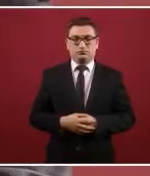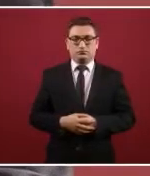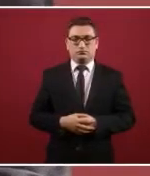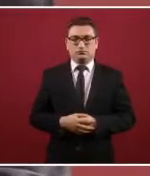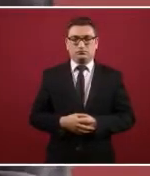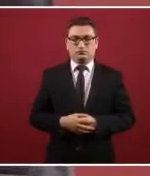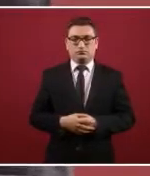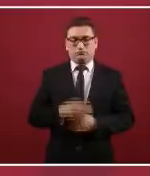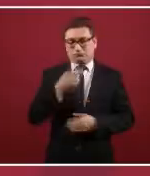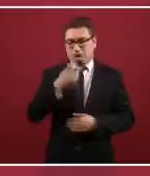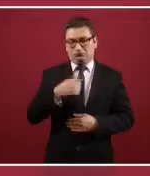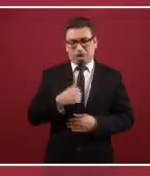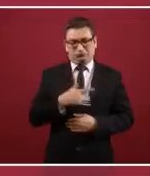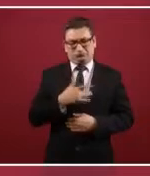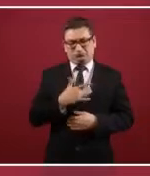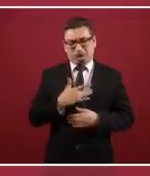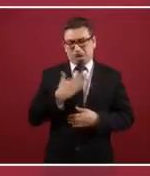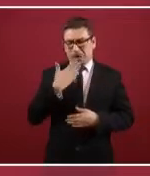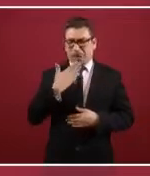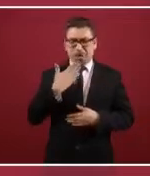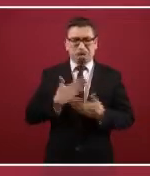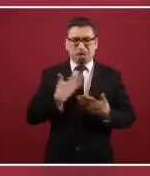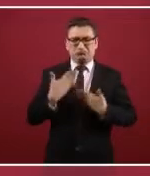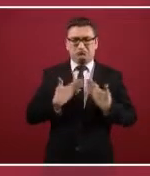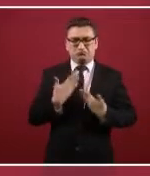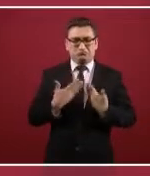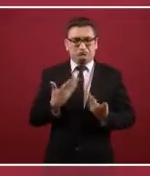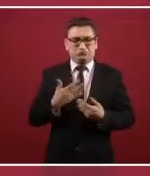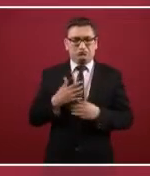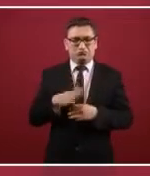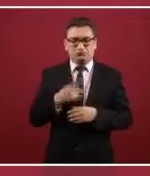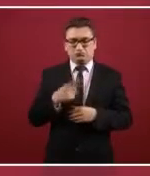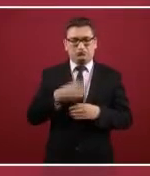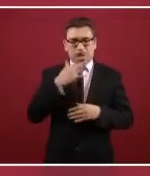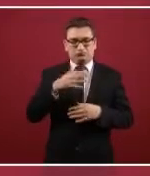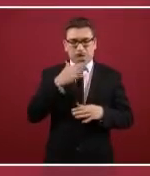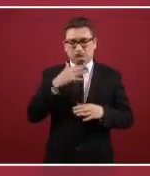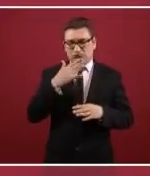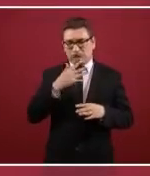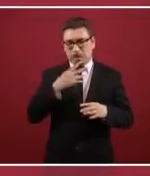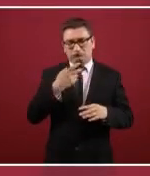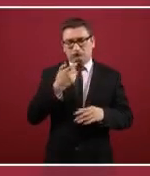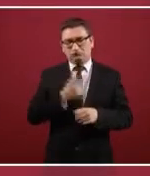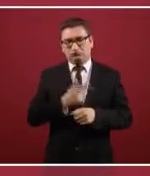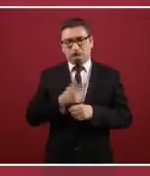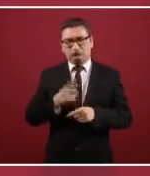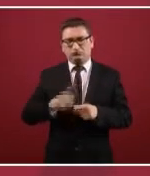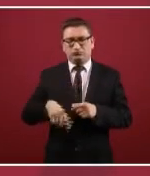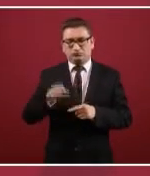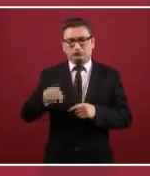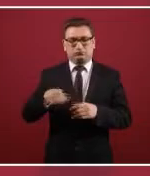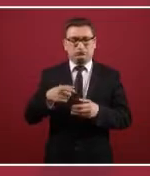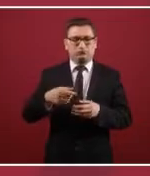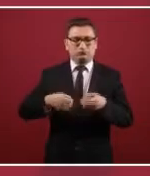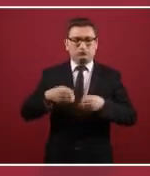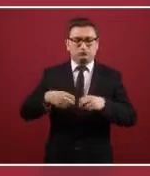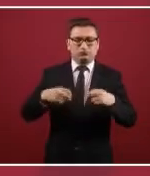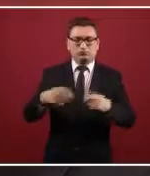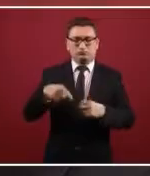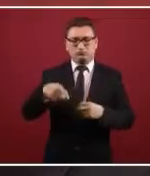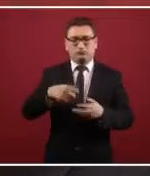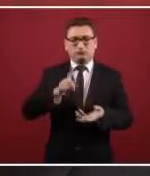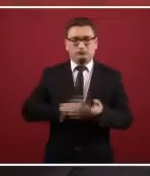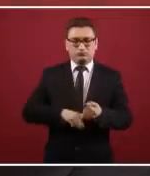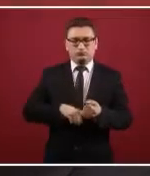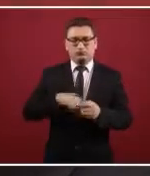Y por eso lo celebro, porque no solo es limpiar de corrupción el Poder Ejecutivo, hay que limpiar de